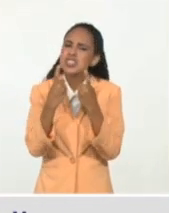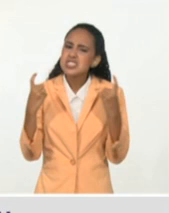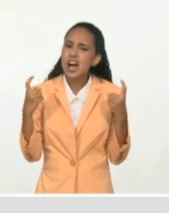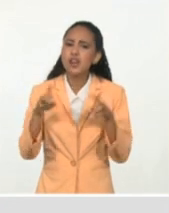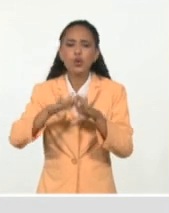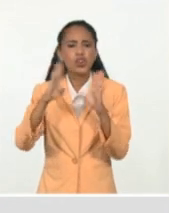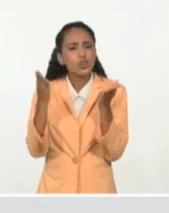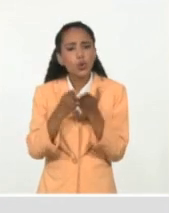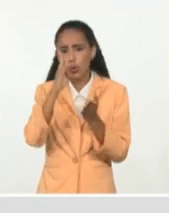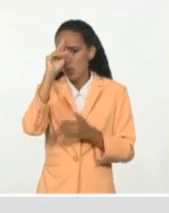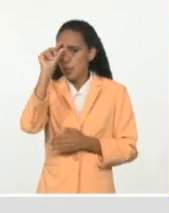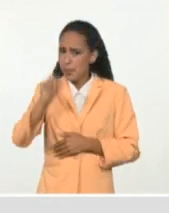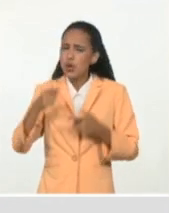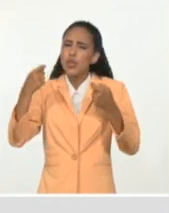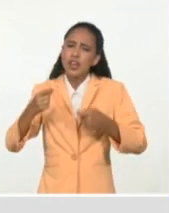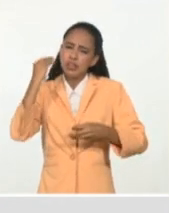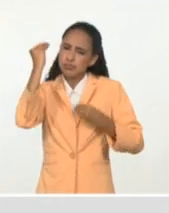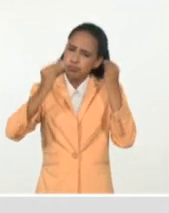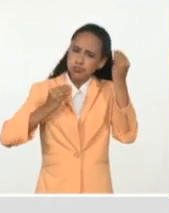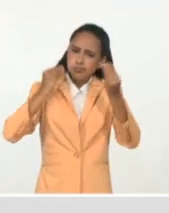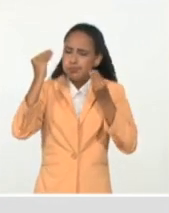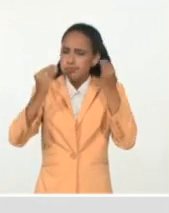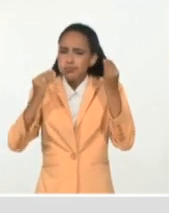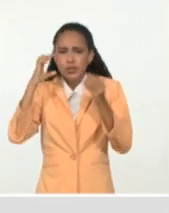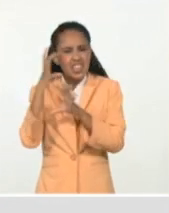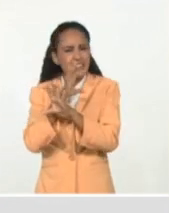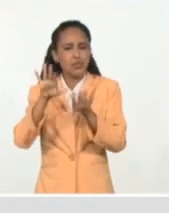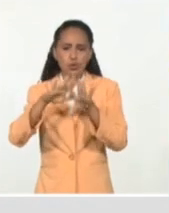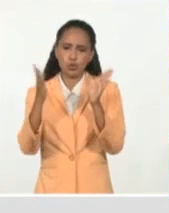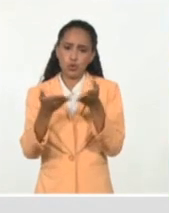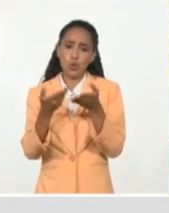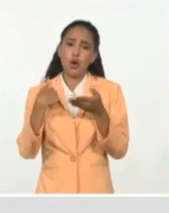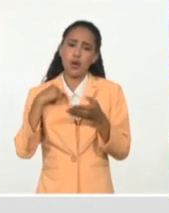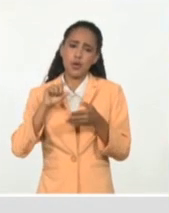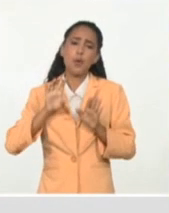los científicos cubanos. Le propongo hacer una pausa, doctor.